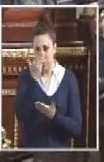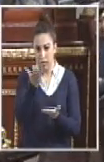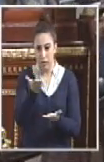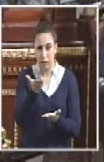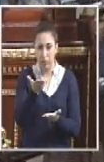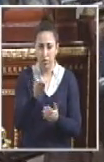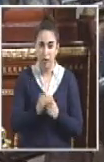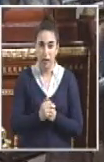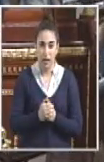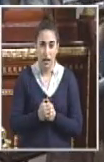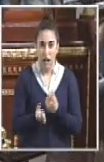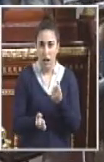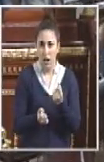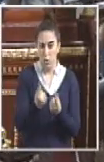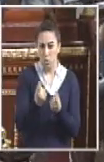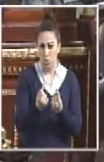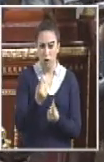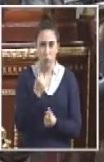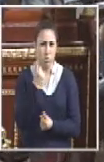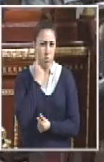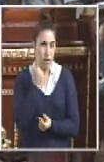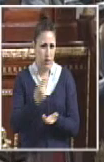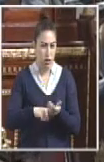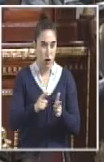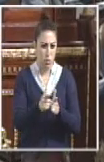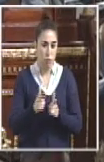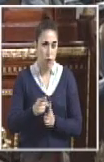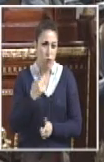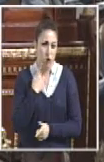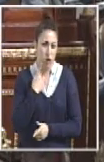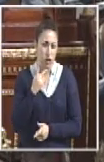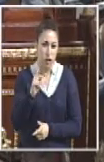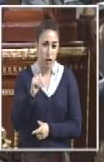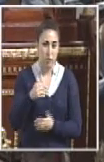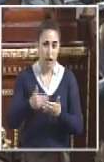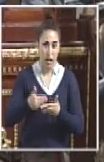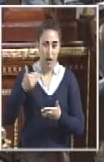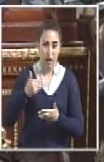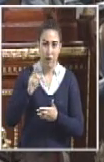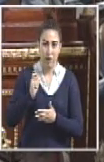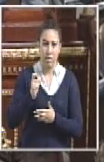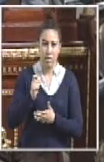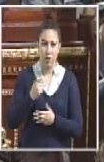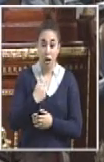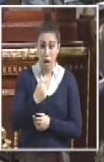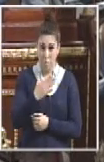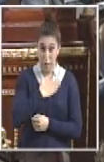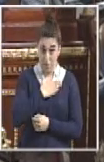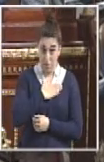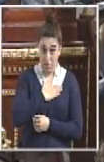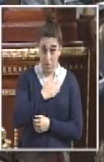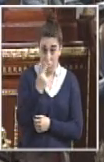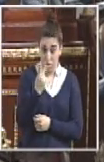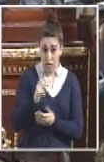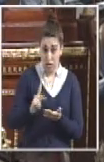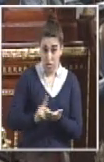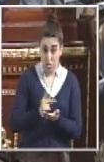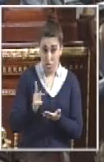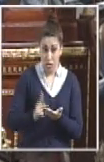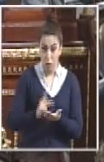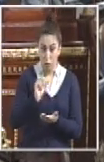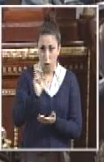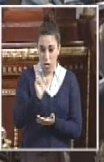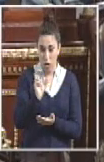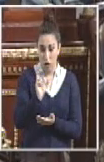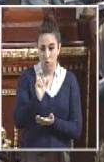memoria a algunos diputados de Acción Nacional. En el periodo pasado a mí 2 veces, cuando lo estaba